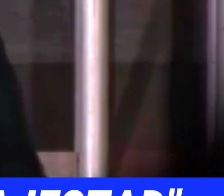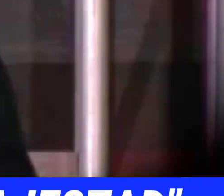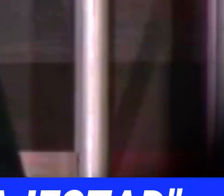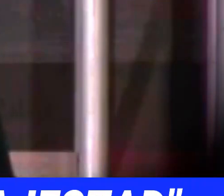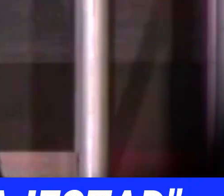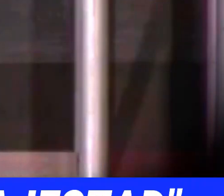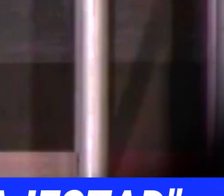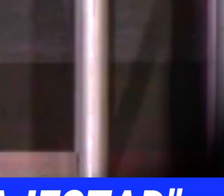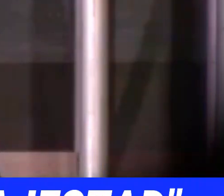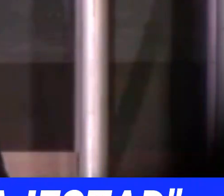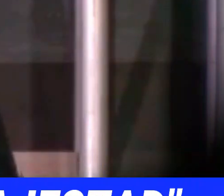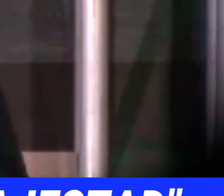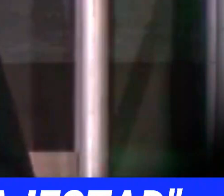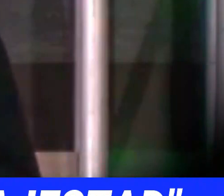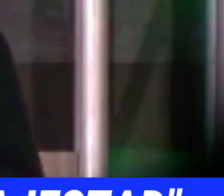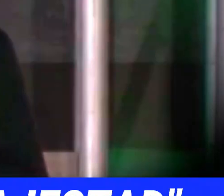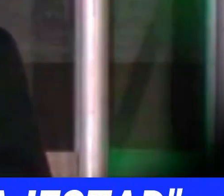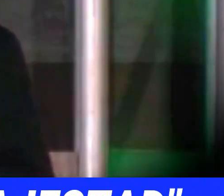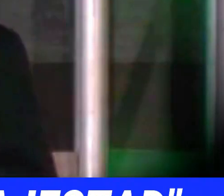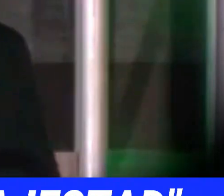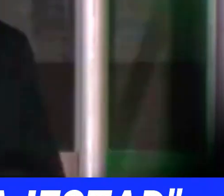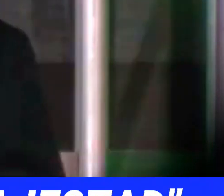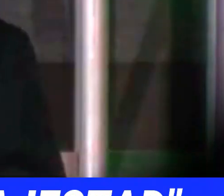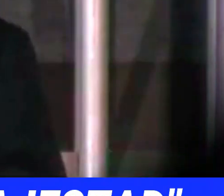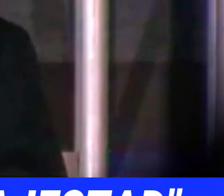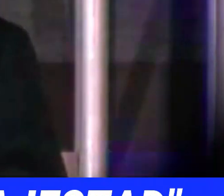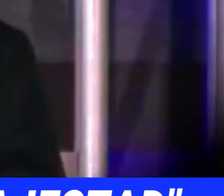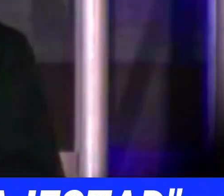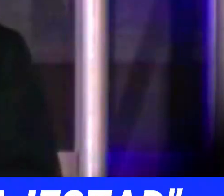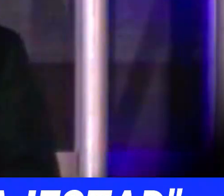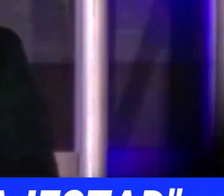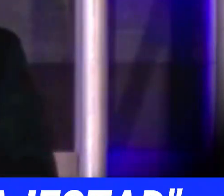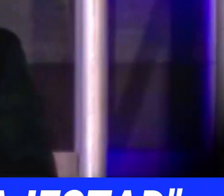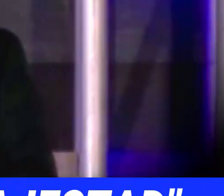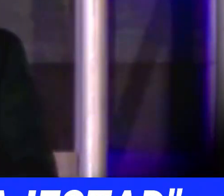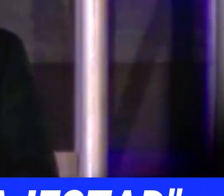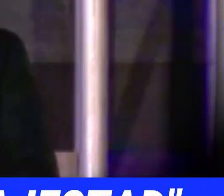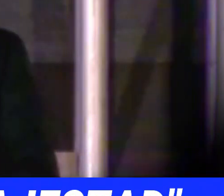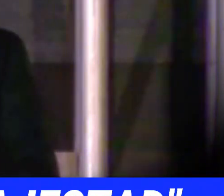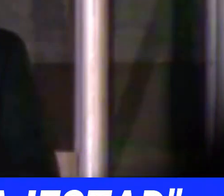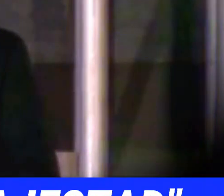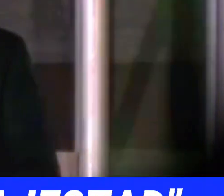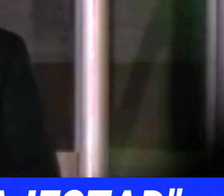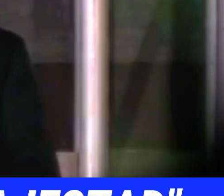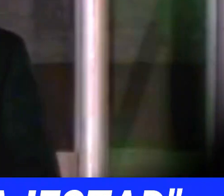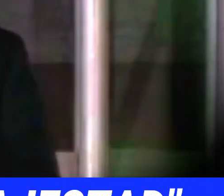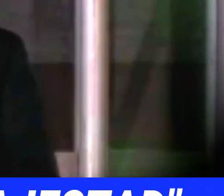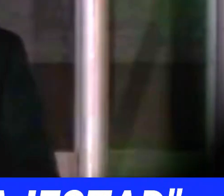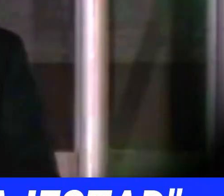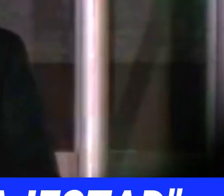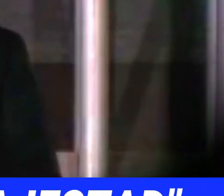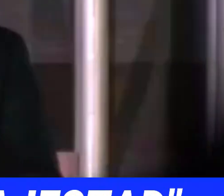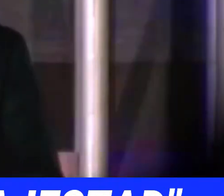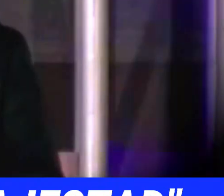así como cuando alguien que teniendo mucho dinero, pero con la imposibilidad de poder engendrar